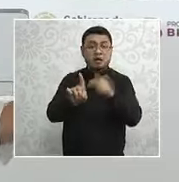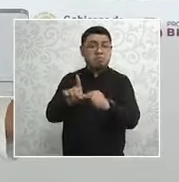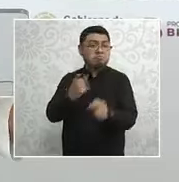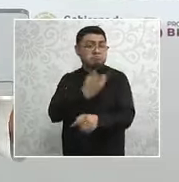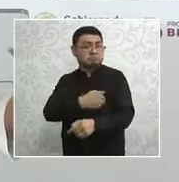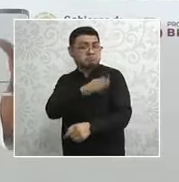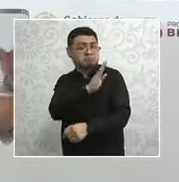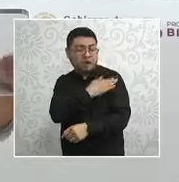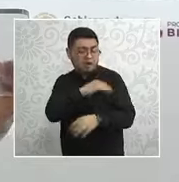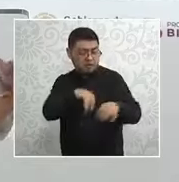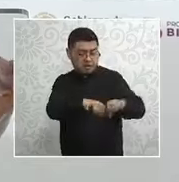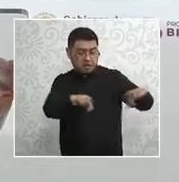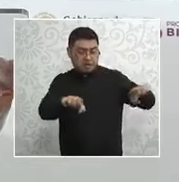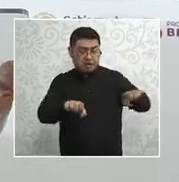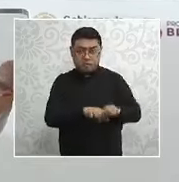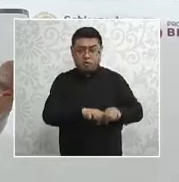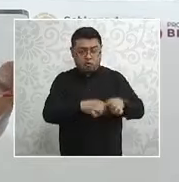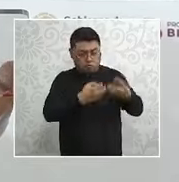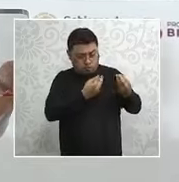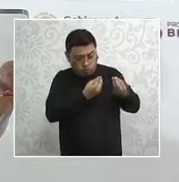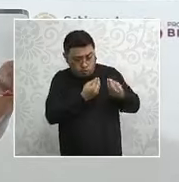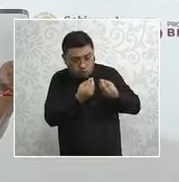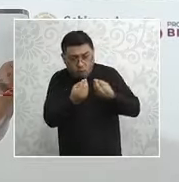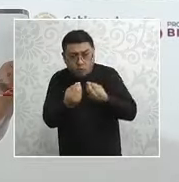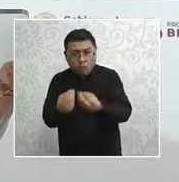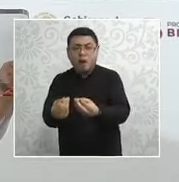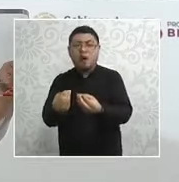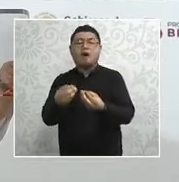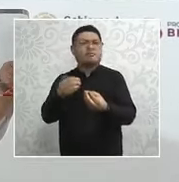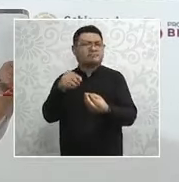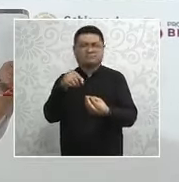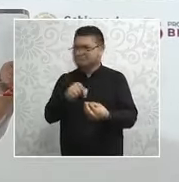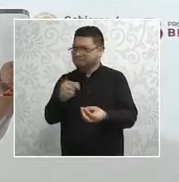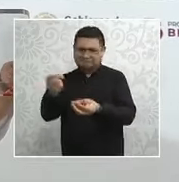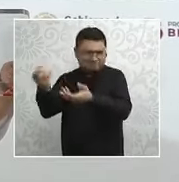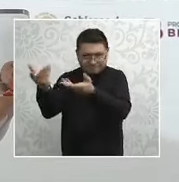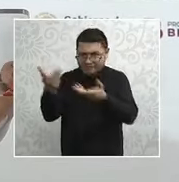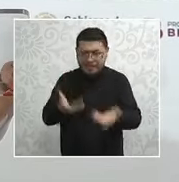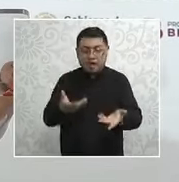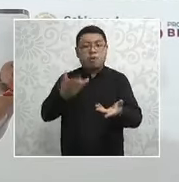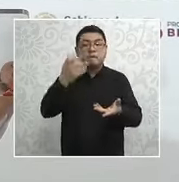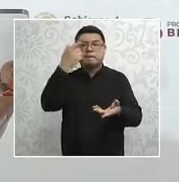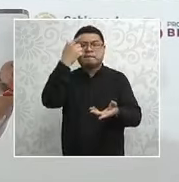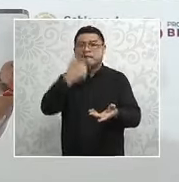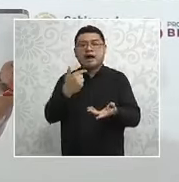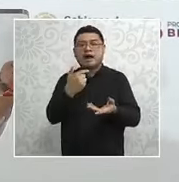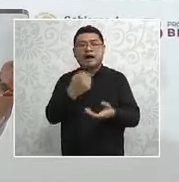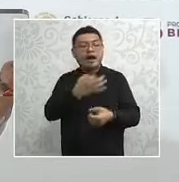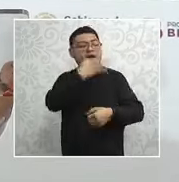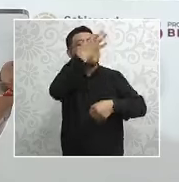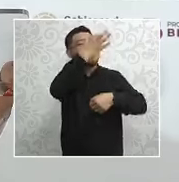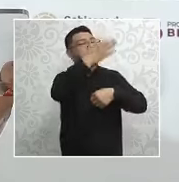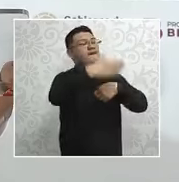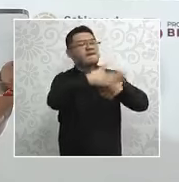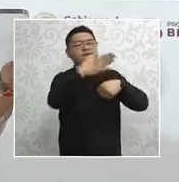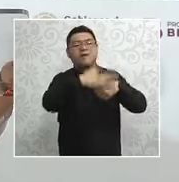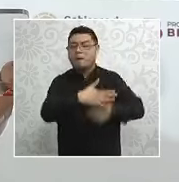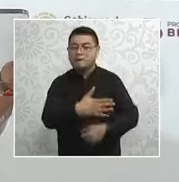mis compañeros del gabinete se trajo a todos para traer buenas noticias